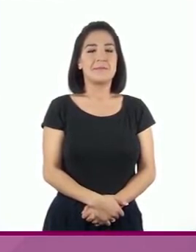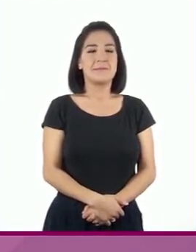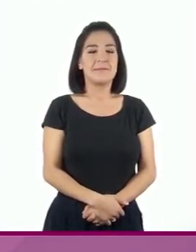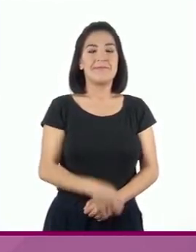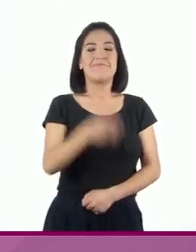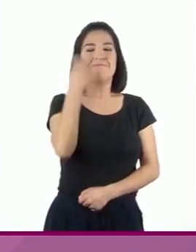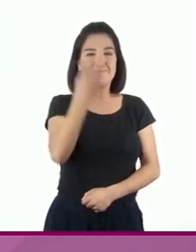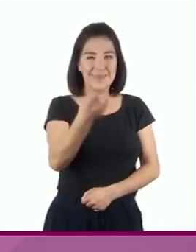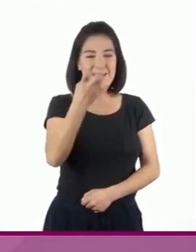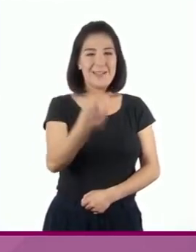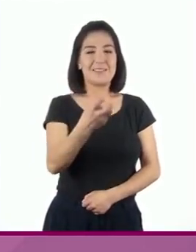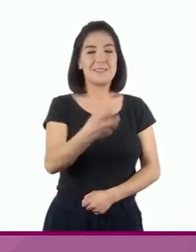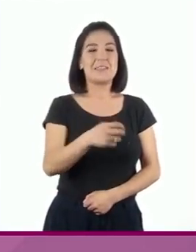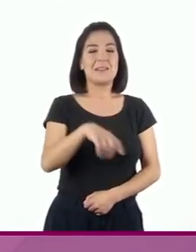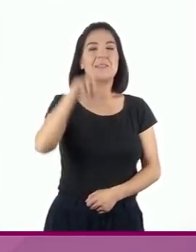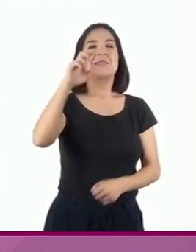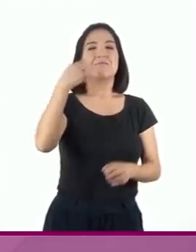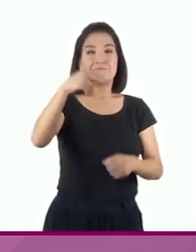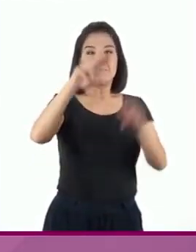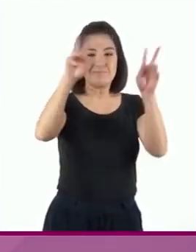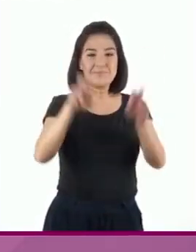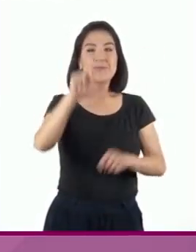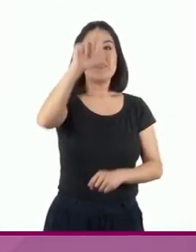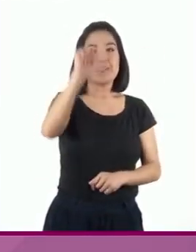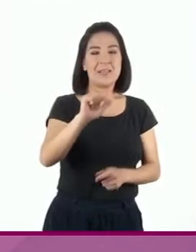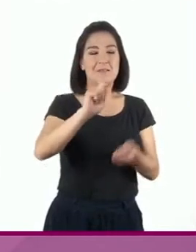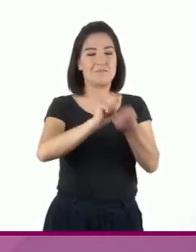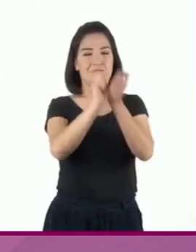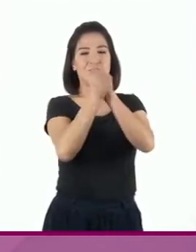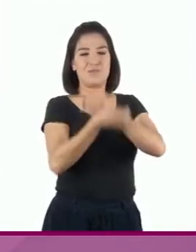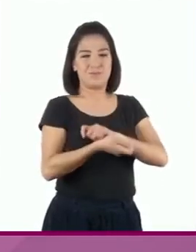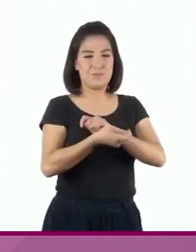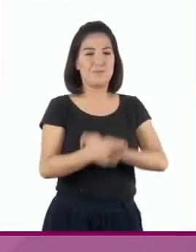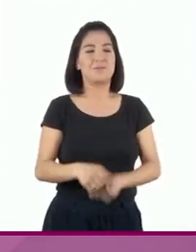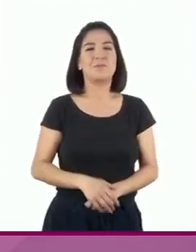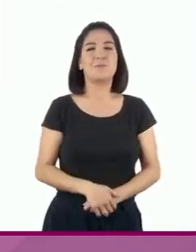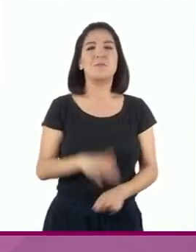Así es, se trata de la evolución por...